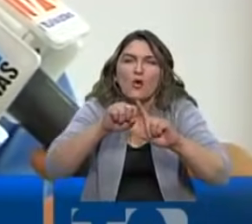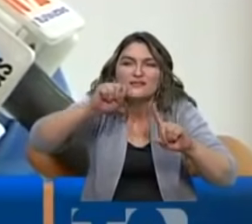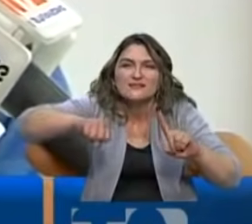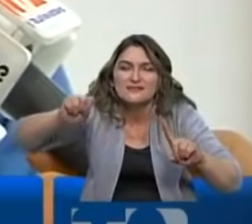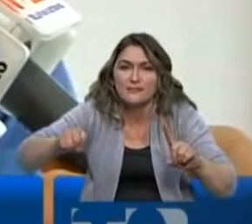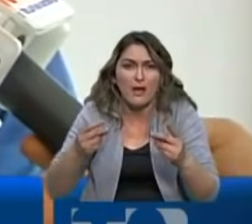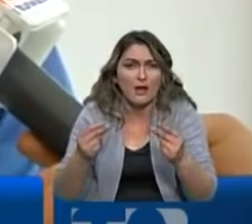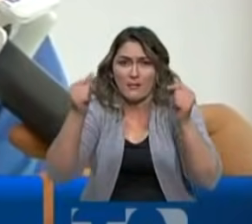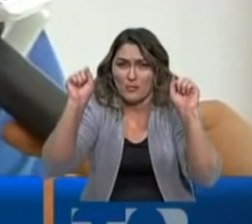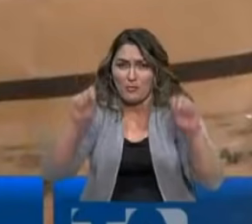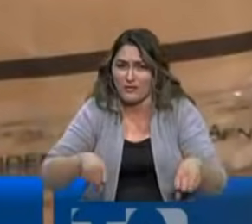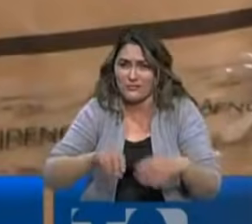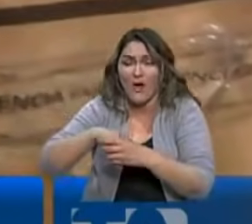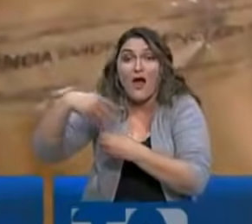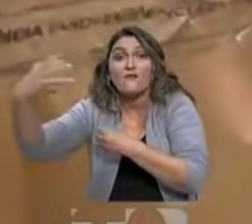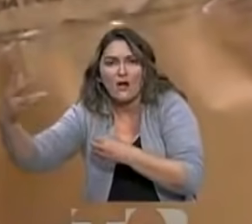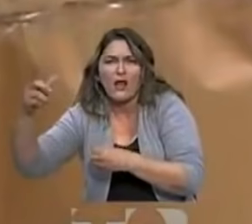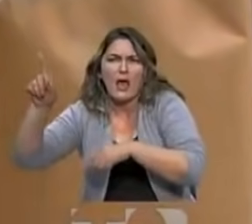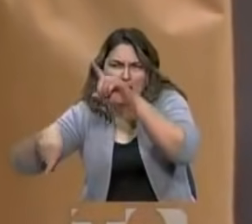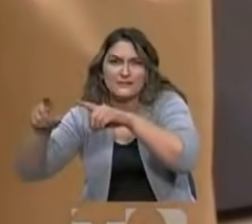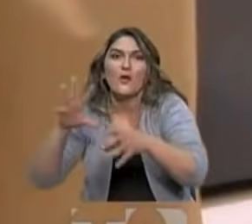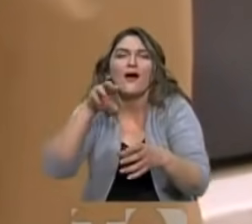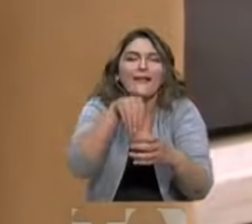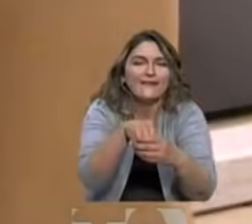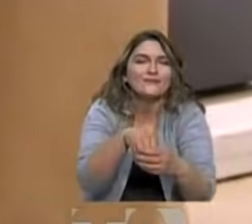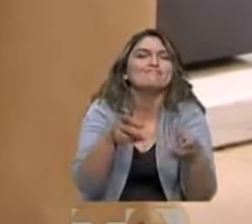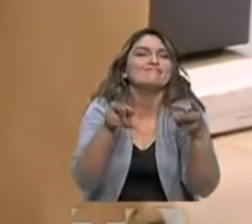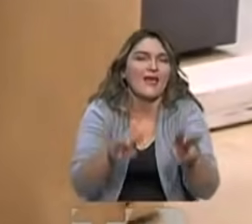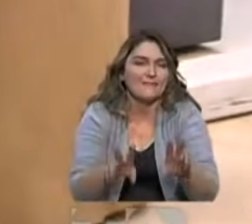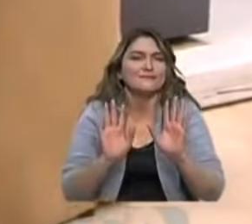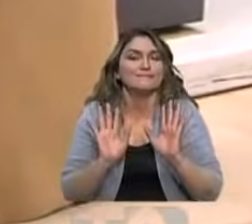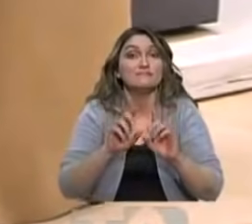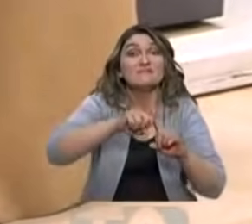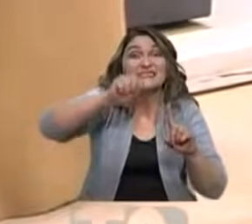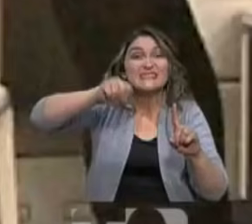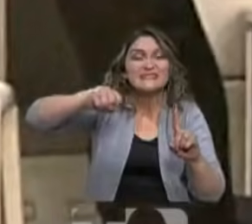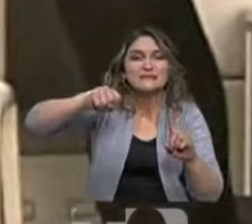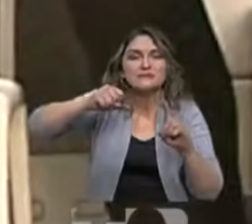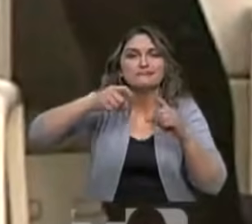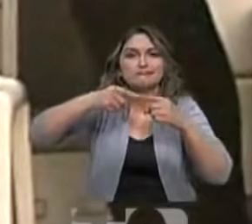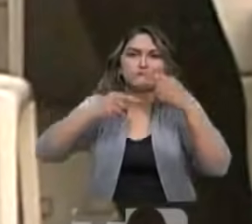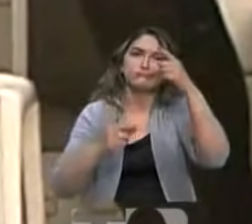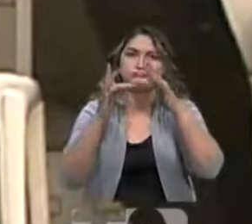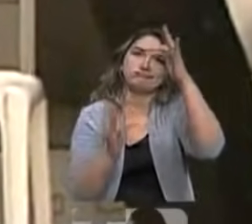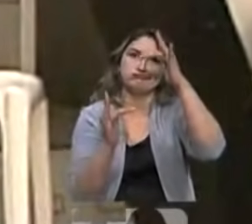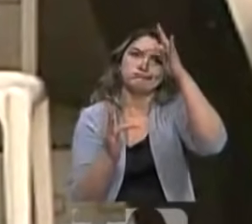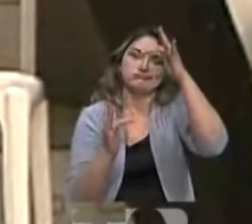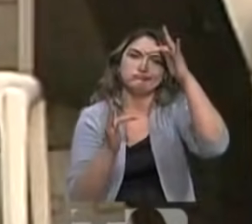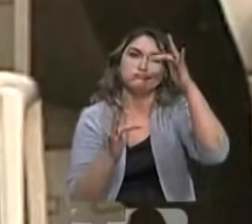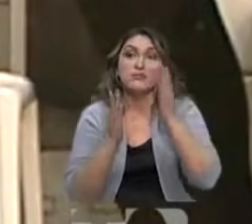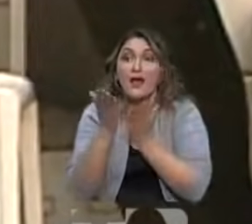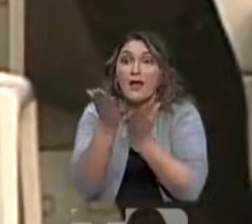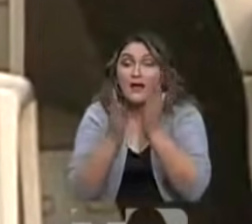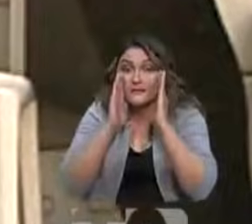externa de una manera interna también lo preocupante es que este hackeo provocó la caída del sistema de la entidad por lo cual la atención al